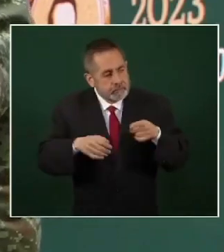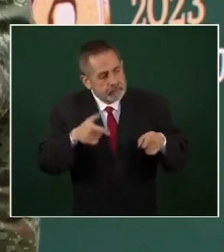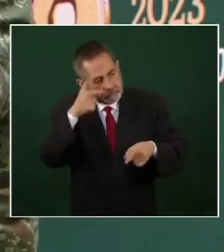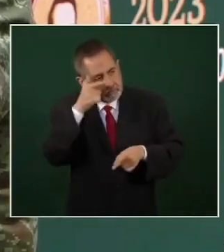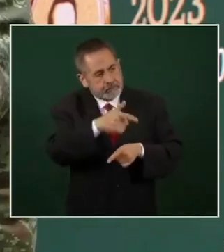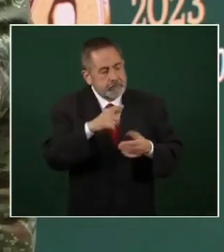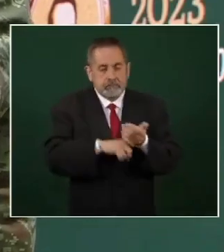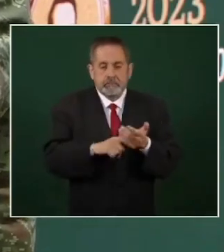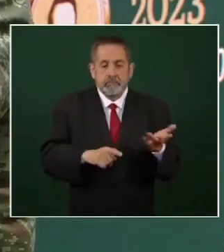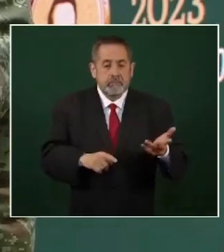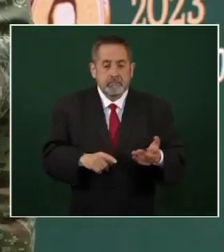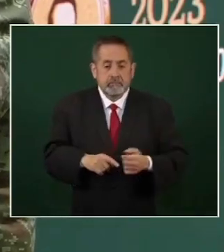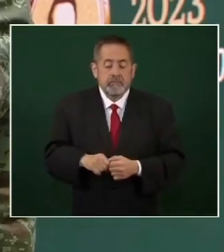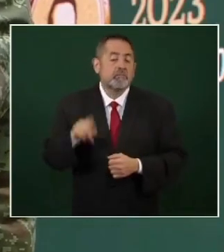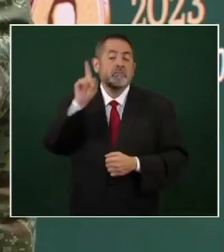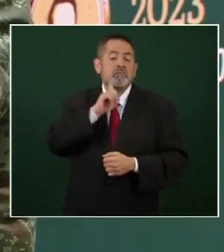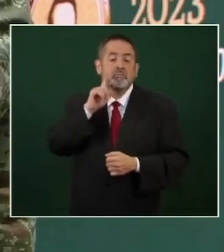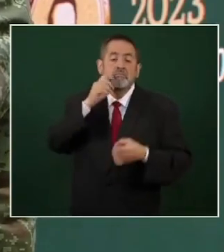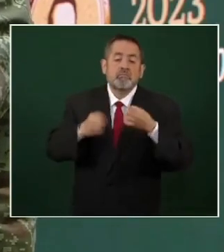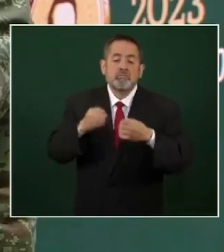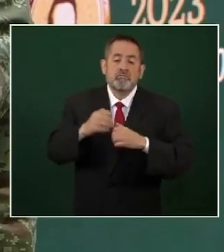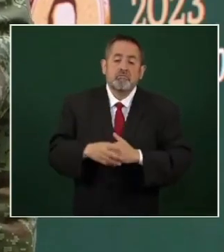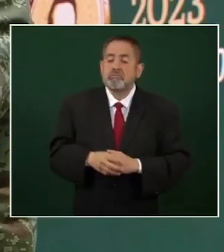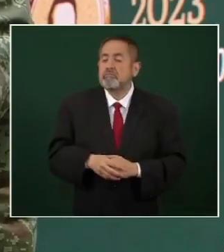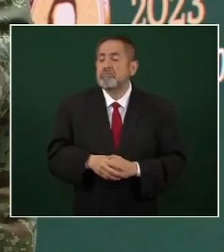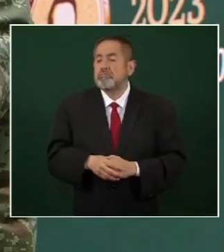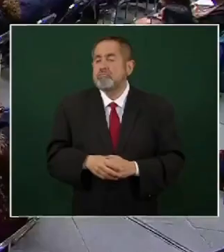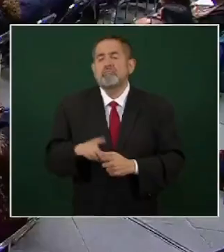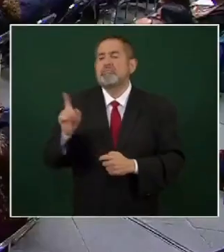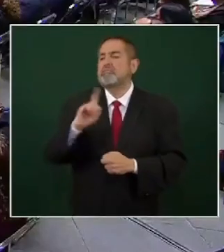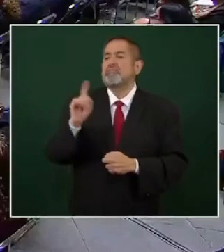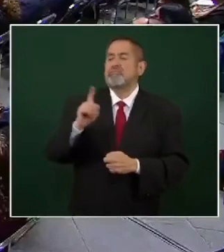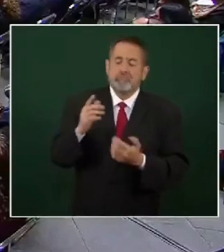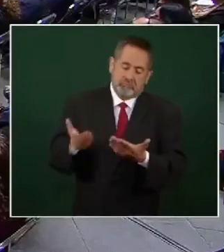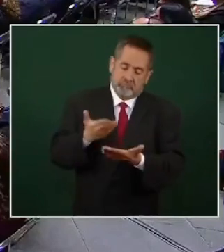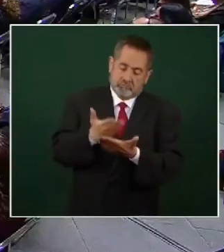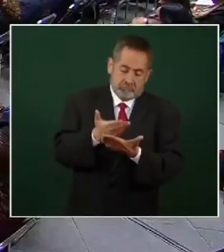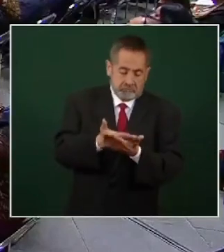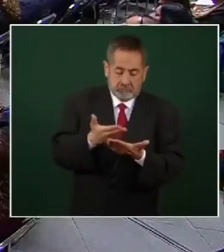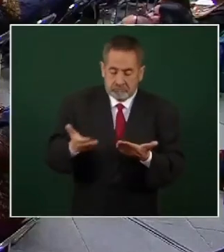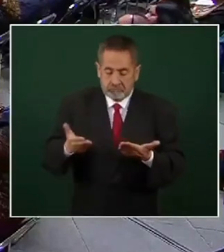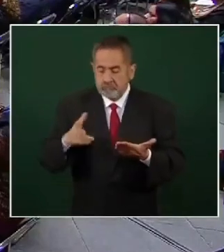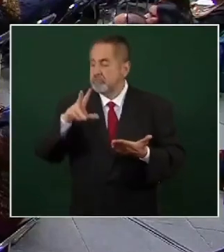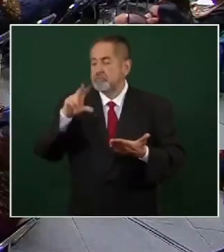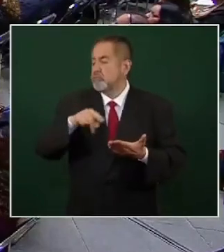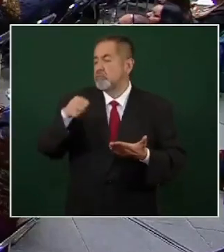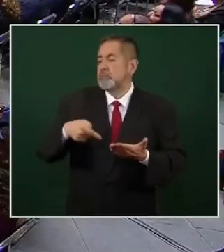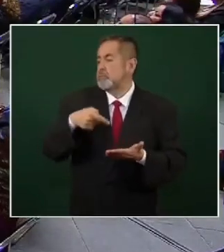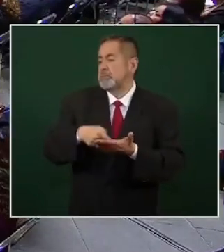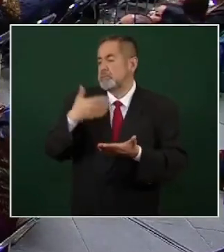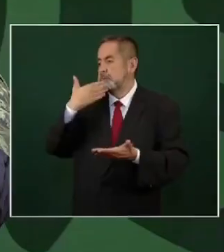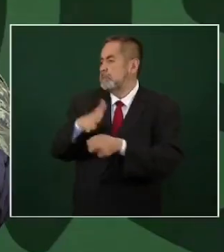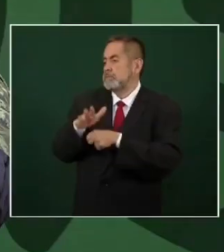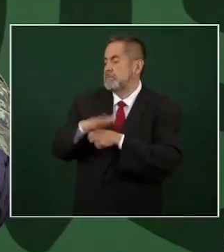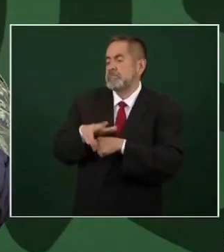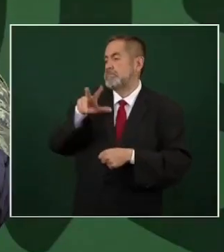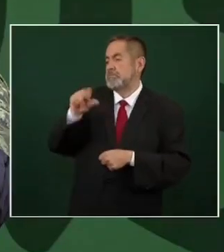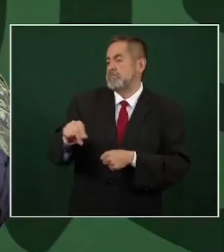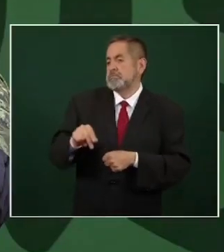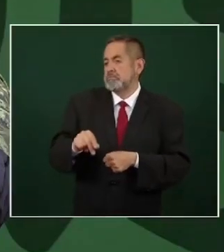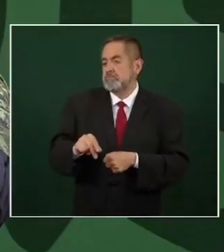y estableció que lo que se había presentado no era suficiente como para